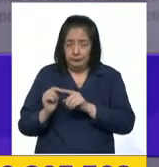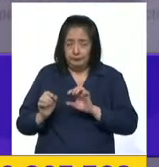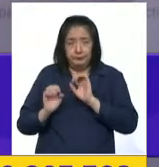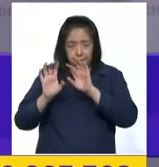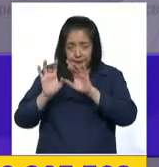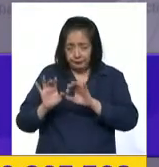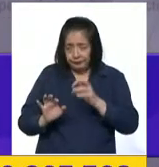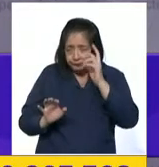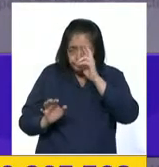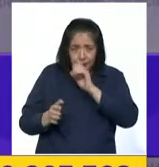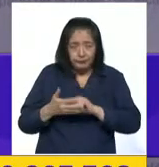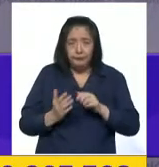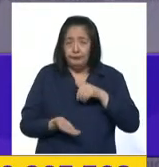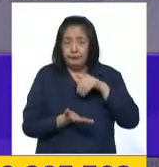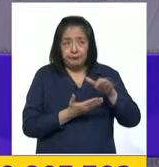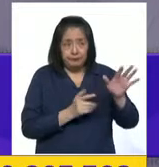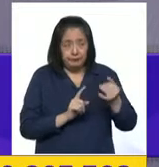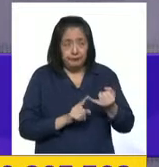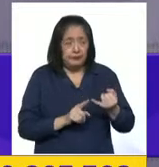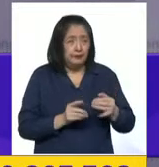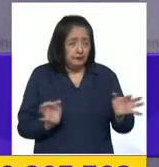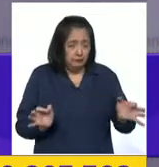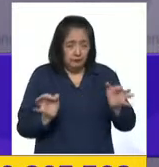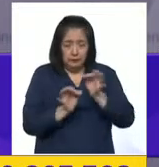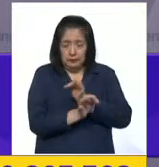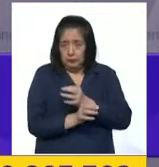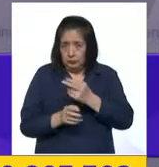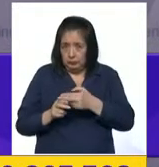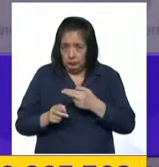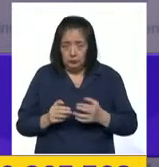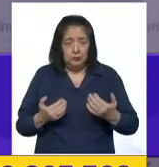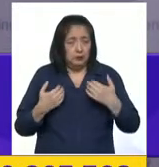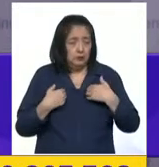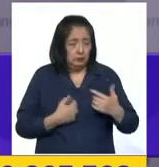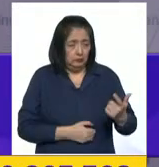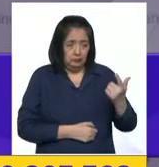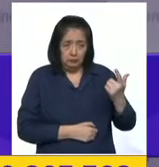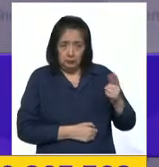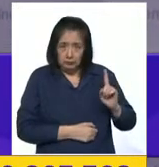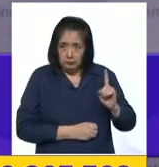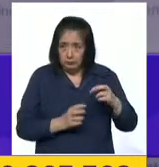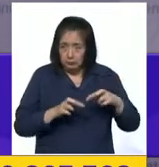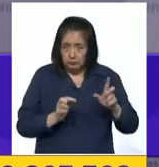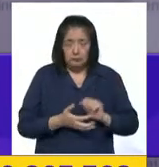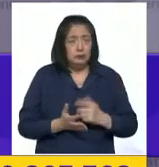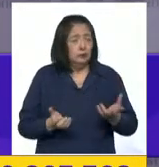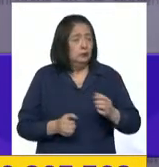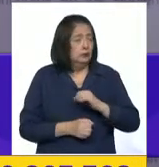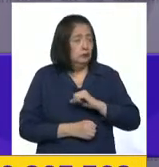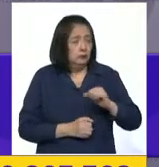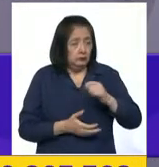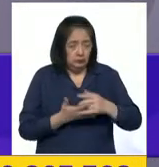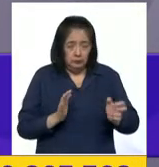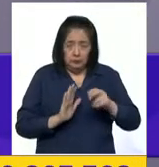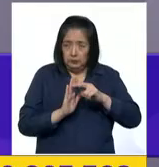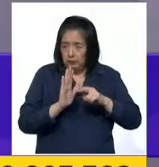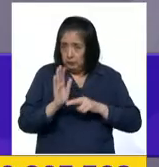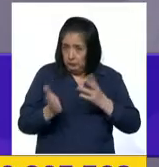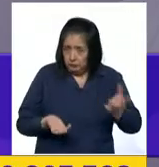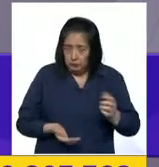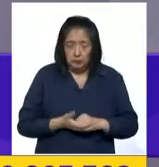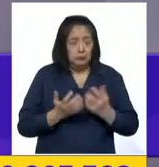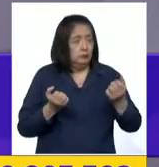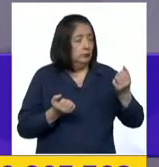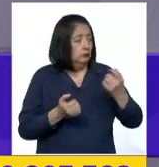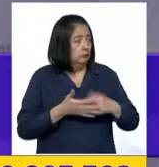como causales de expulsión la suplantación de identidad, poseer armas de fuego sin licencia, ir contra normas de transporte de forma reiterativa